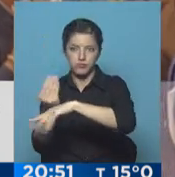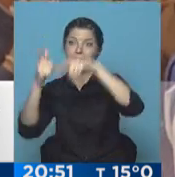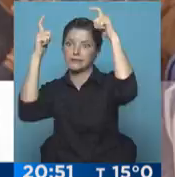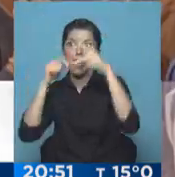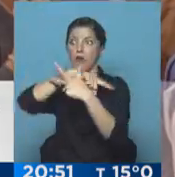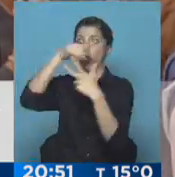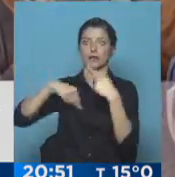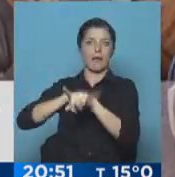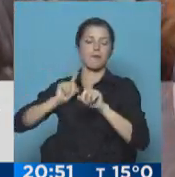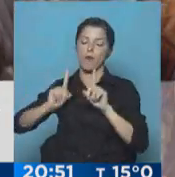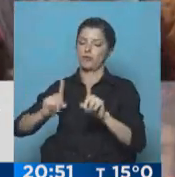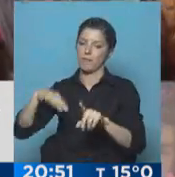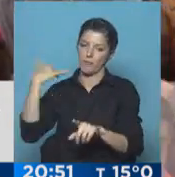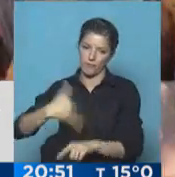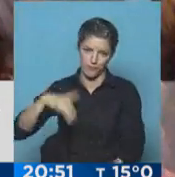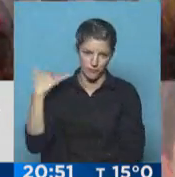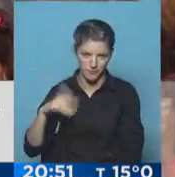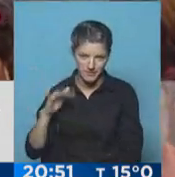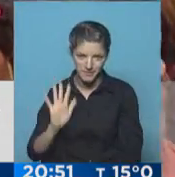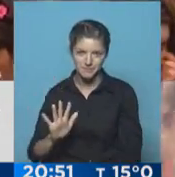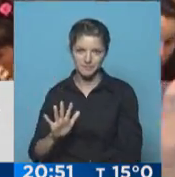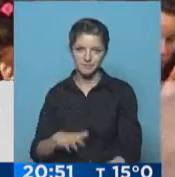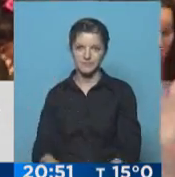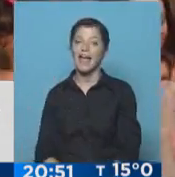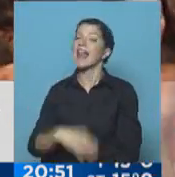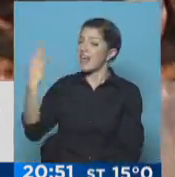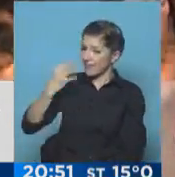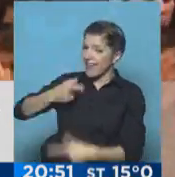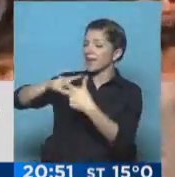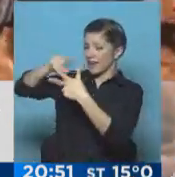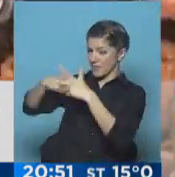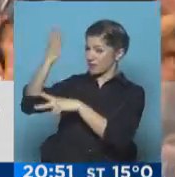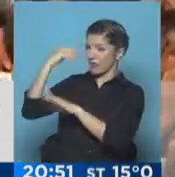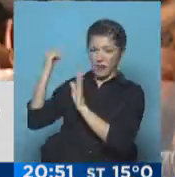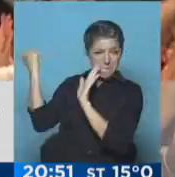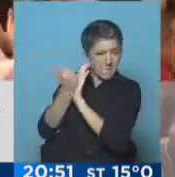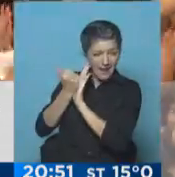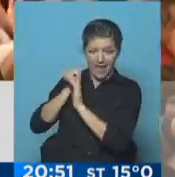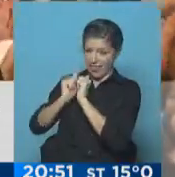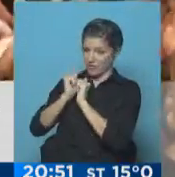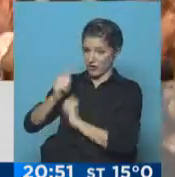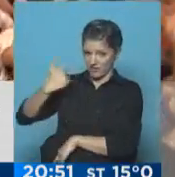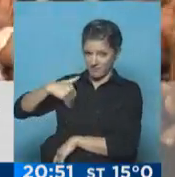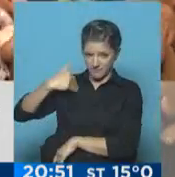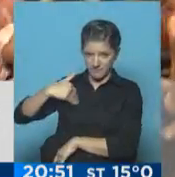juntos. La verdad que son momentos históricos.